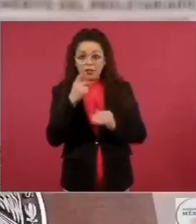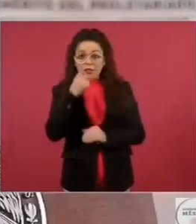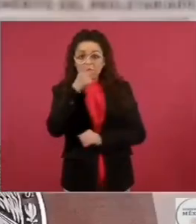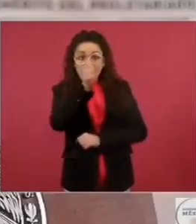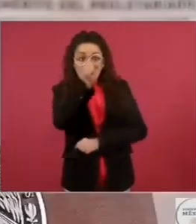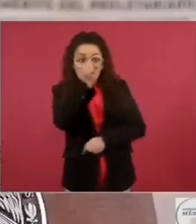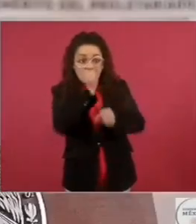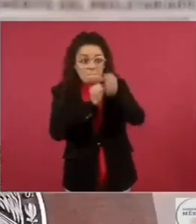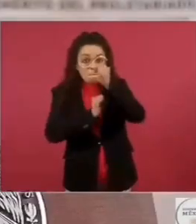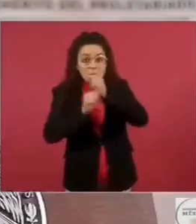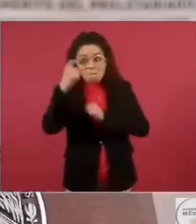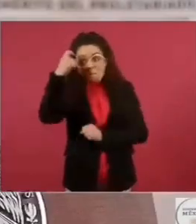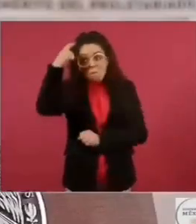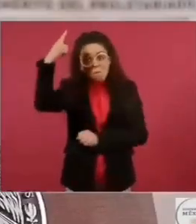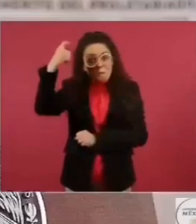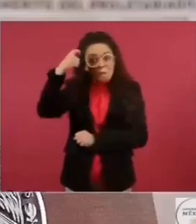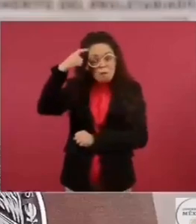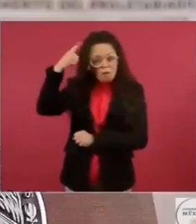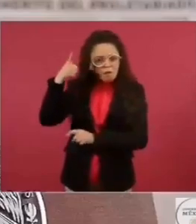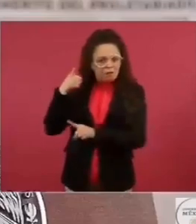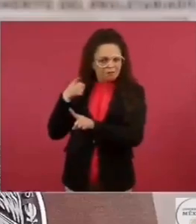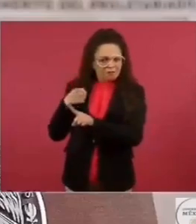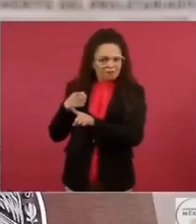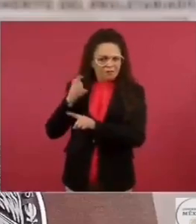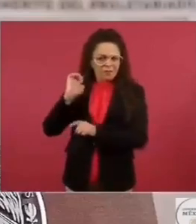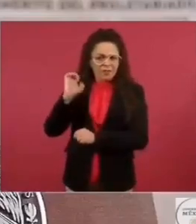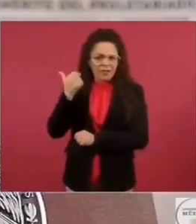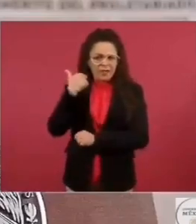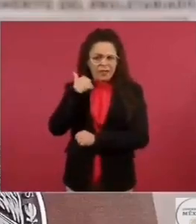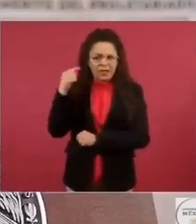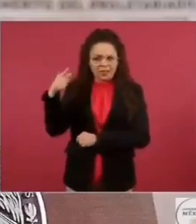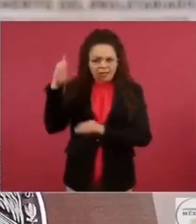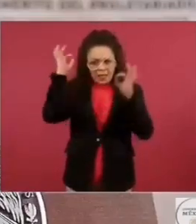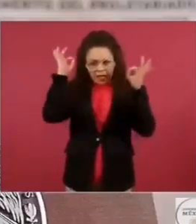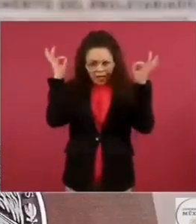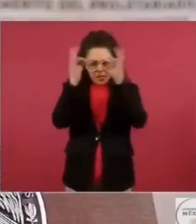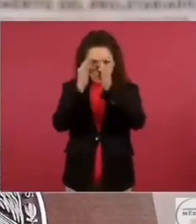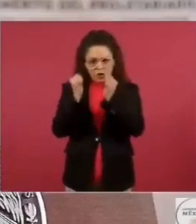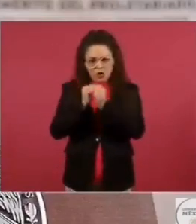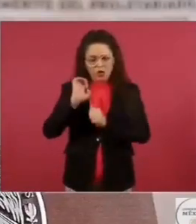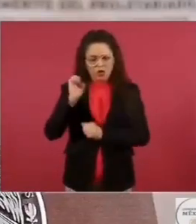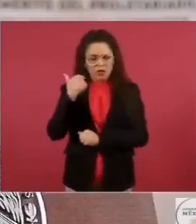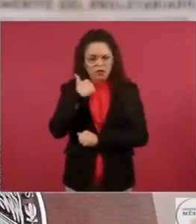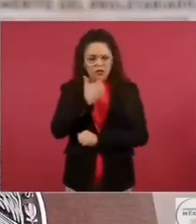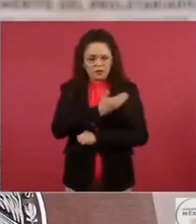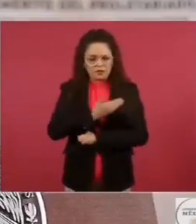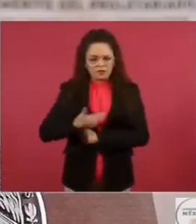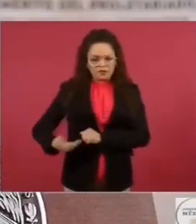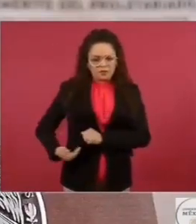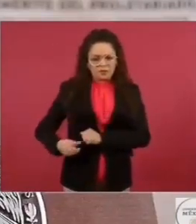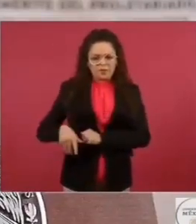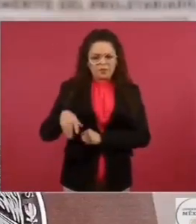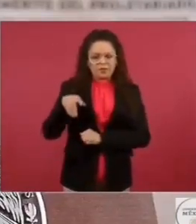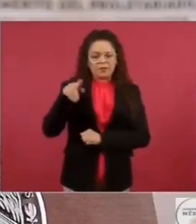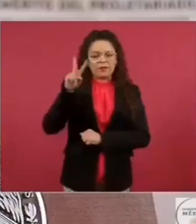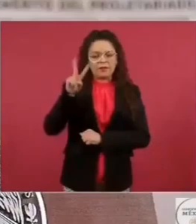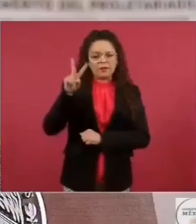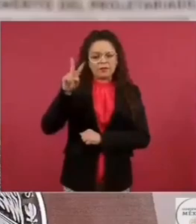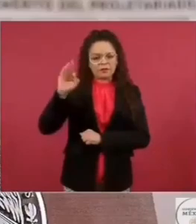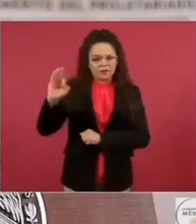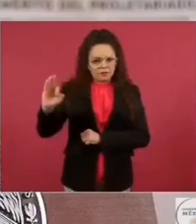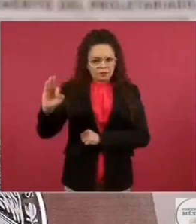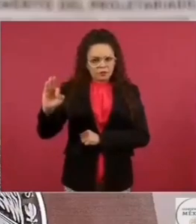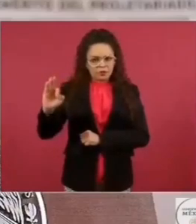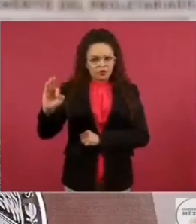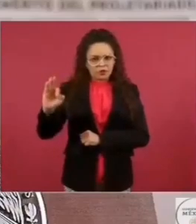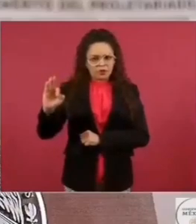dice. Jorge Castañeda, el ex canciller con el expresidente Vicente Fox,